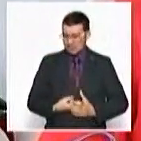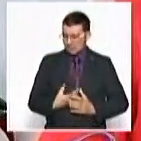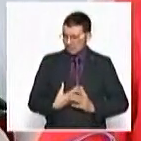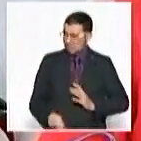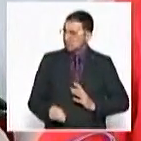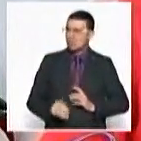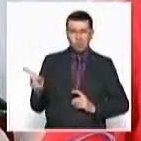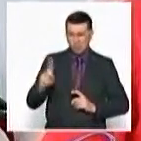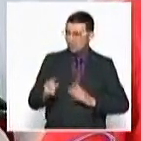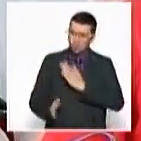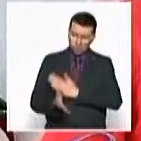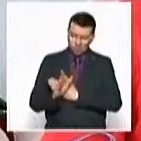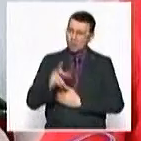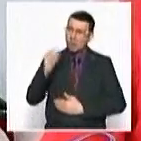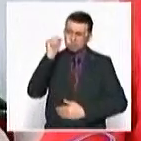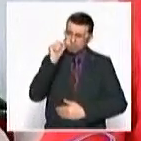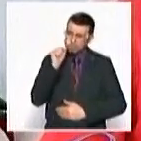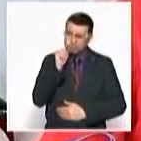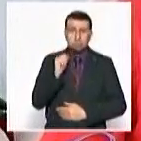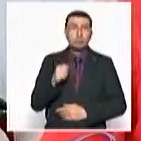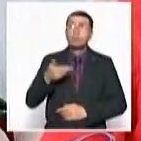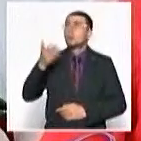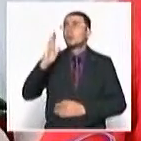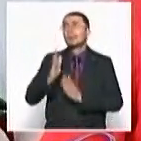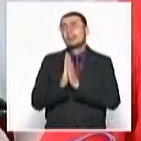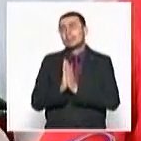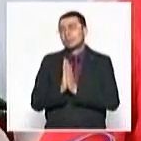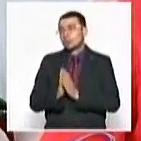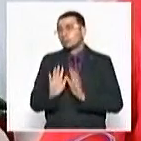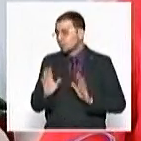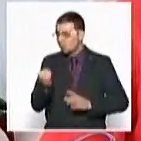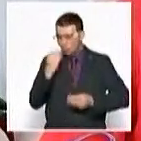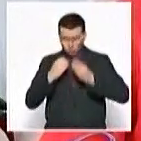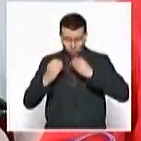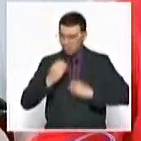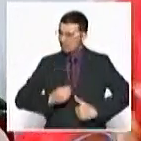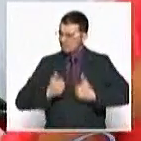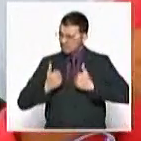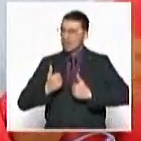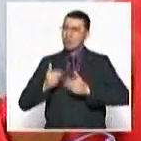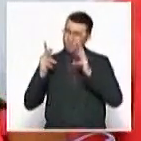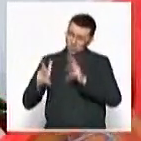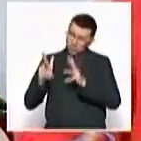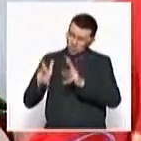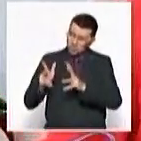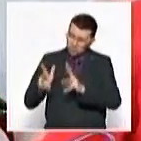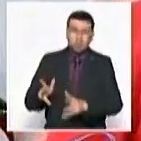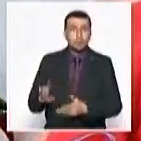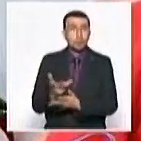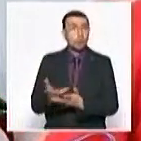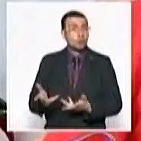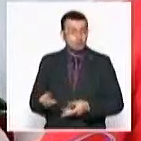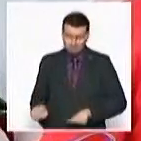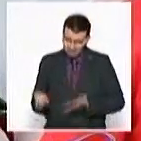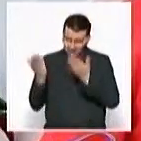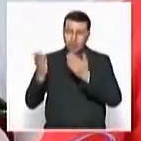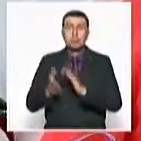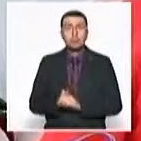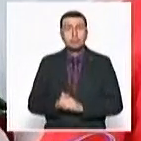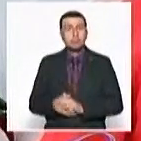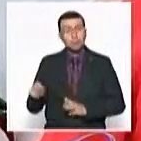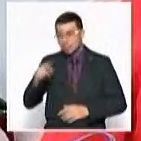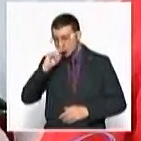siga el embarazo y encomiéndese a Dios y aliméntese bien, y le enseñamos una cantidad de cosas. Y tuvo un